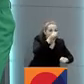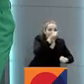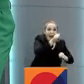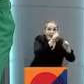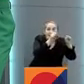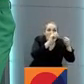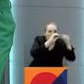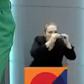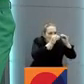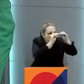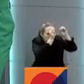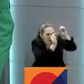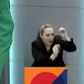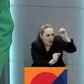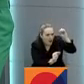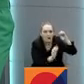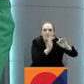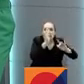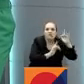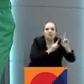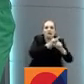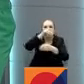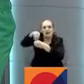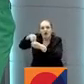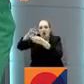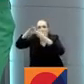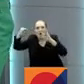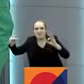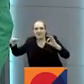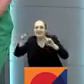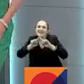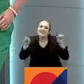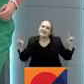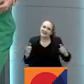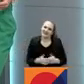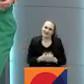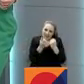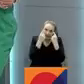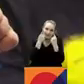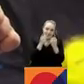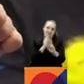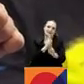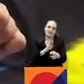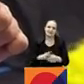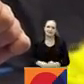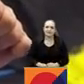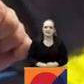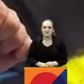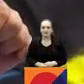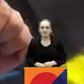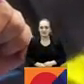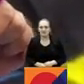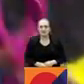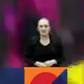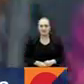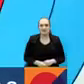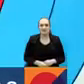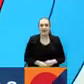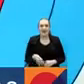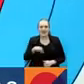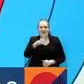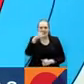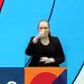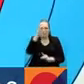está es en los Juegos de Verano, el arco recurvo. Así que ahí está la respuesta. Con este 10 perfecto, Sara